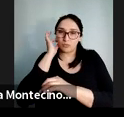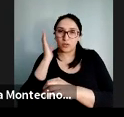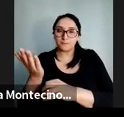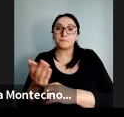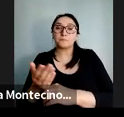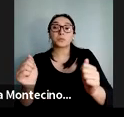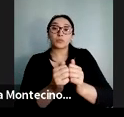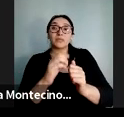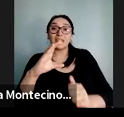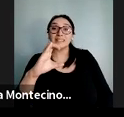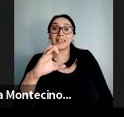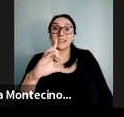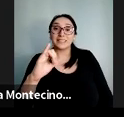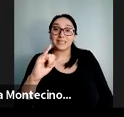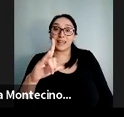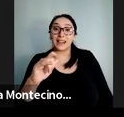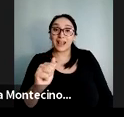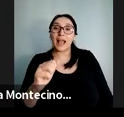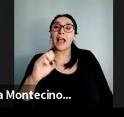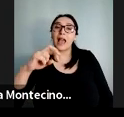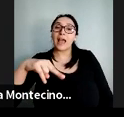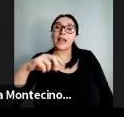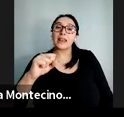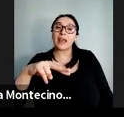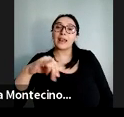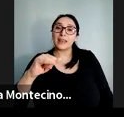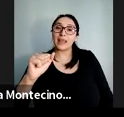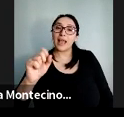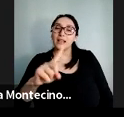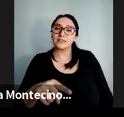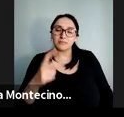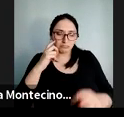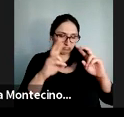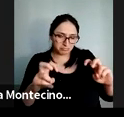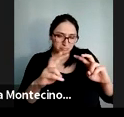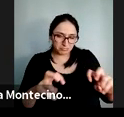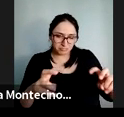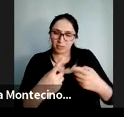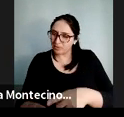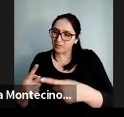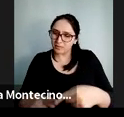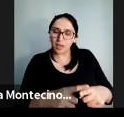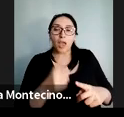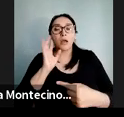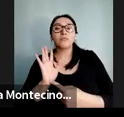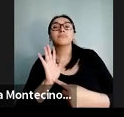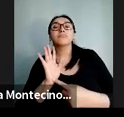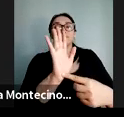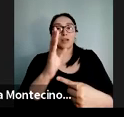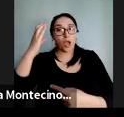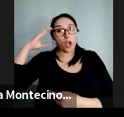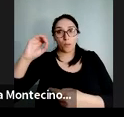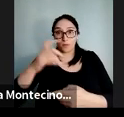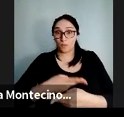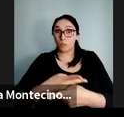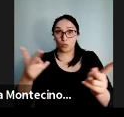Ananías, hemos estado desarrollando distintas investigaciones para poder visibilizar estos temas también ante la opinión pública, para